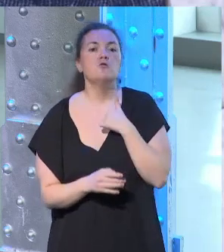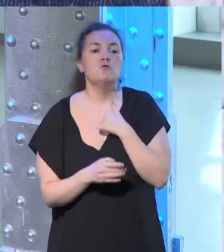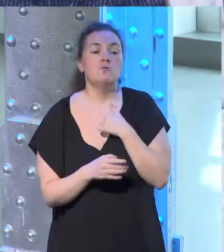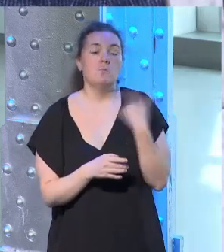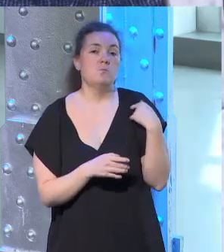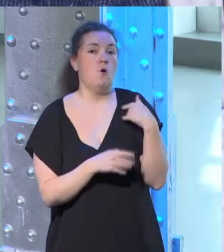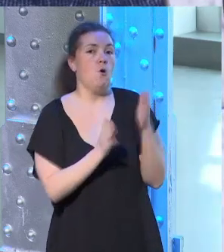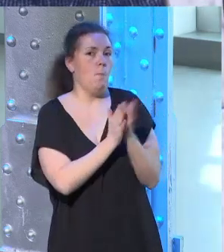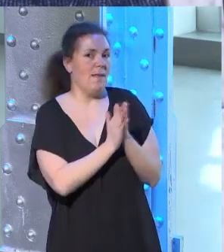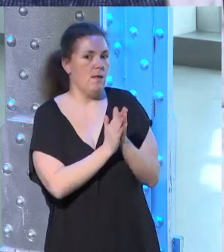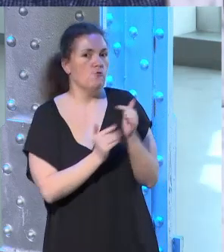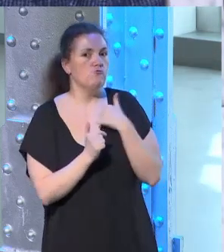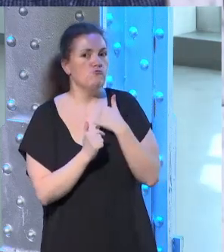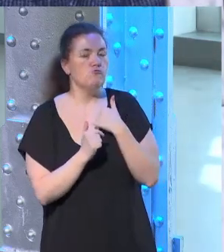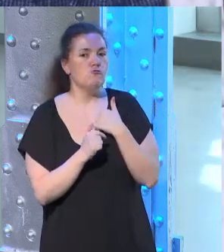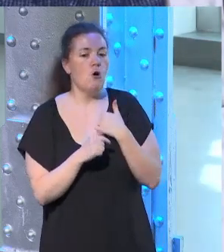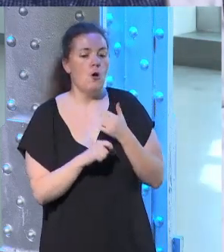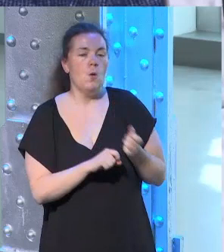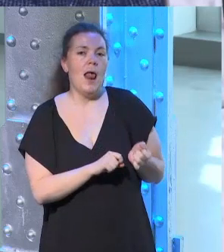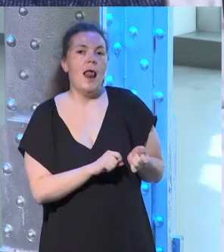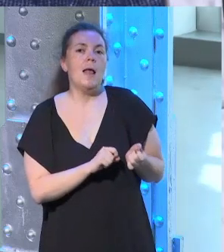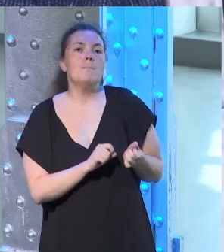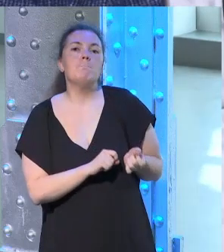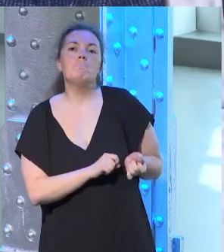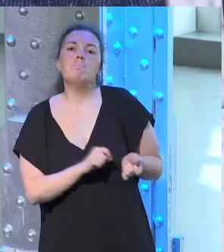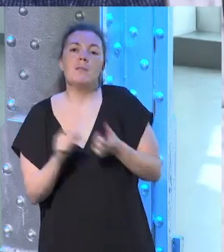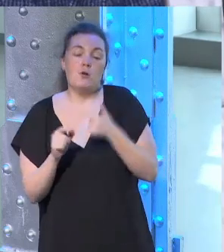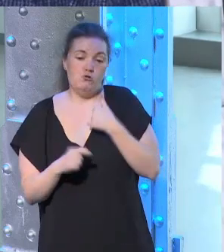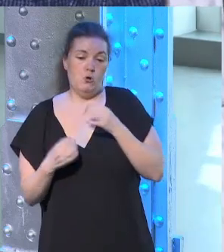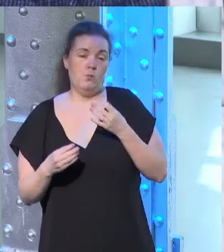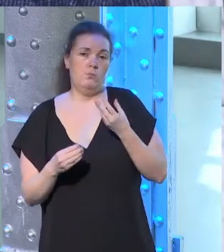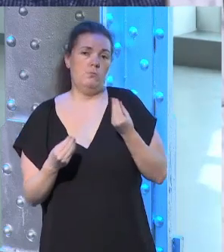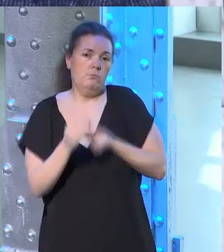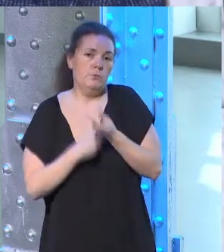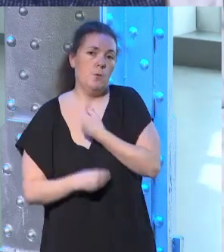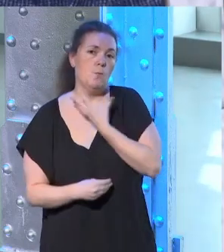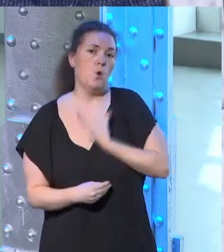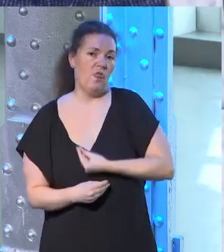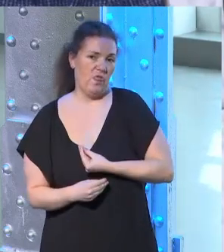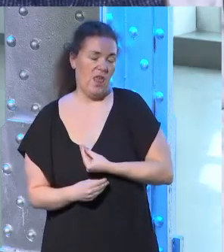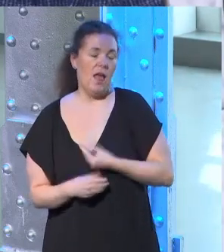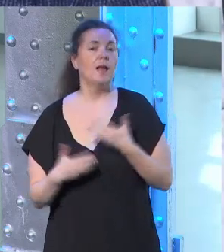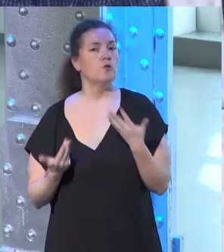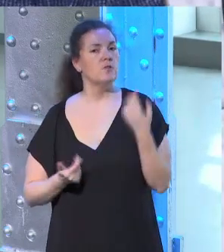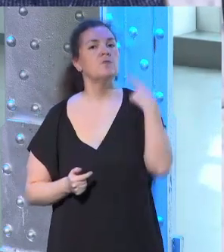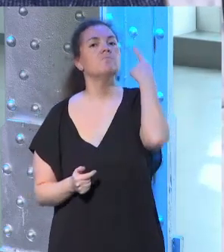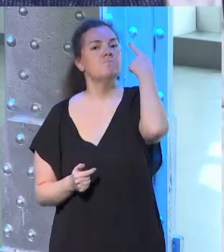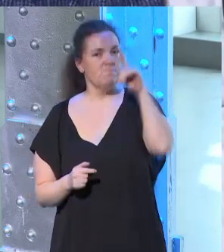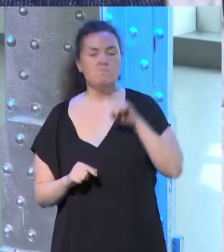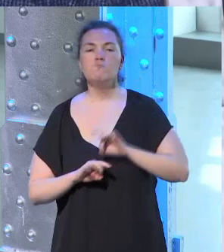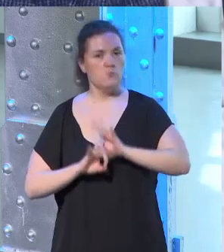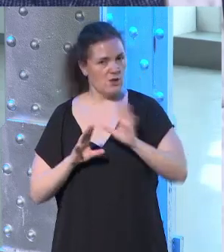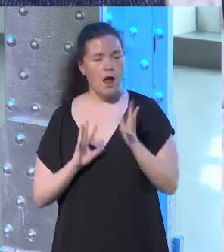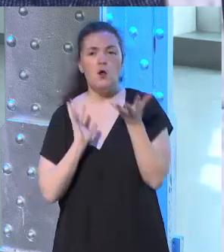que ha dicho el compañero, yo me considero un migrante climático en potencia. Yo soy de Murcia, soy murciano, y entonces sé lo que es el